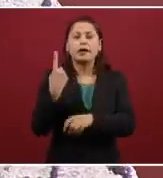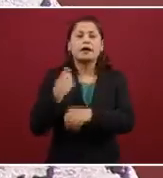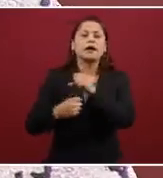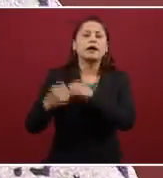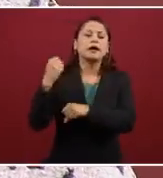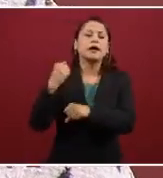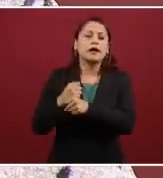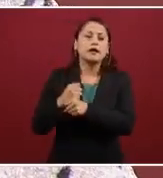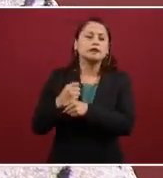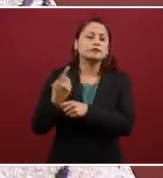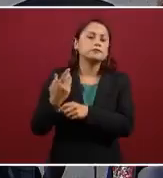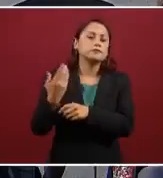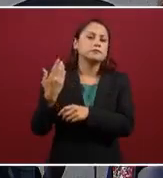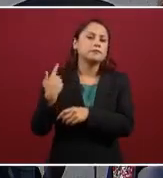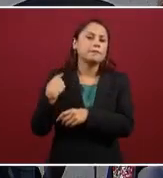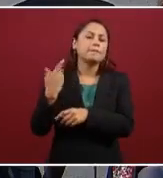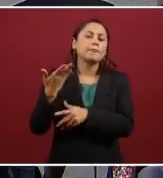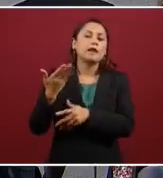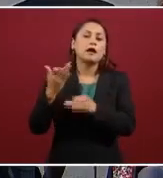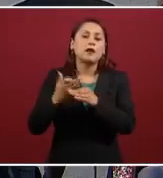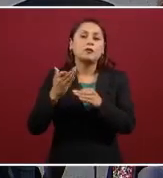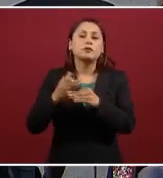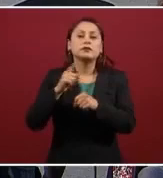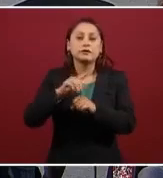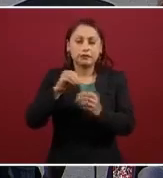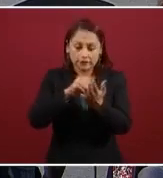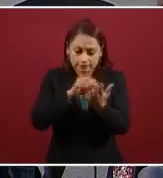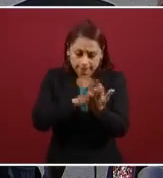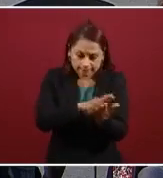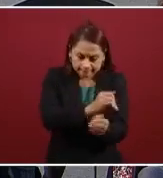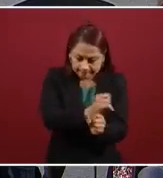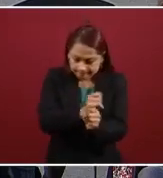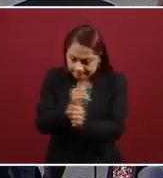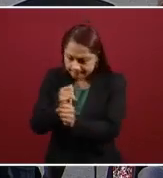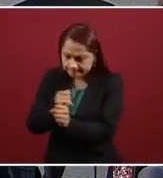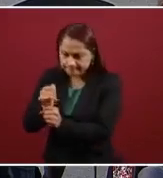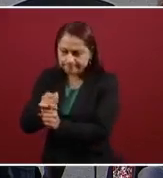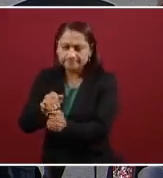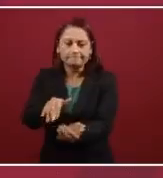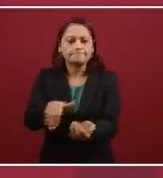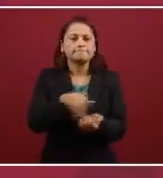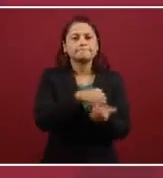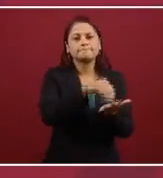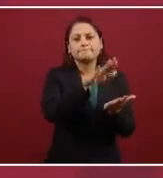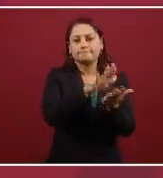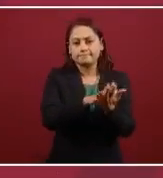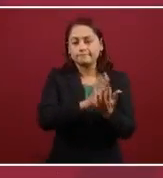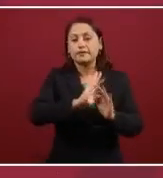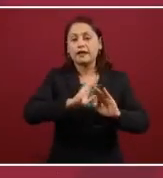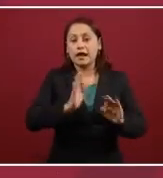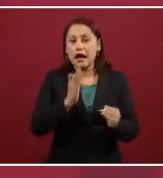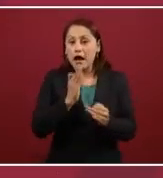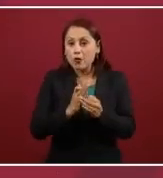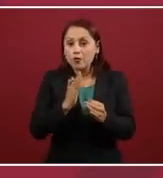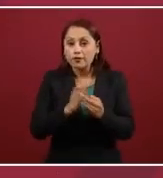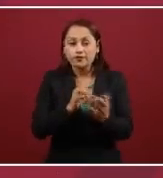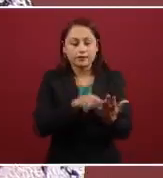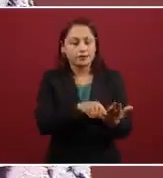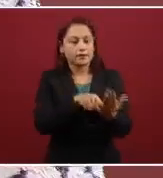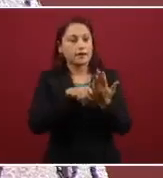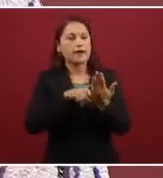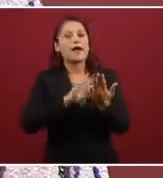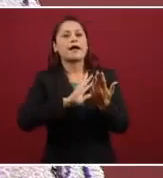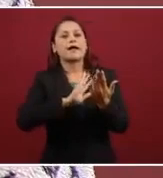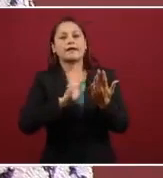no tenemos rezago en la sistematización y podemos hoy tener datos más certeros para el diseño de política pública.